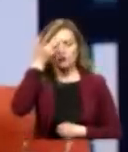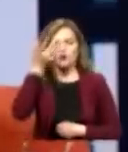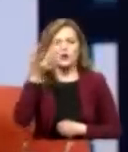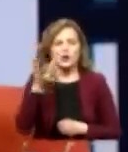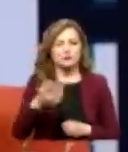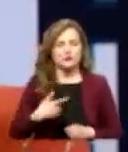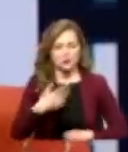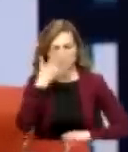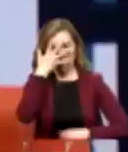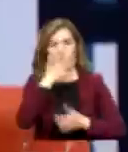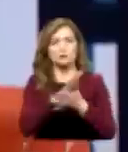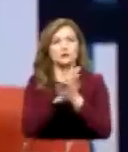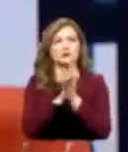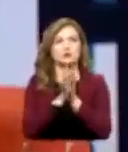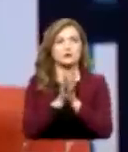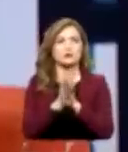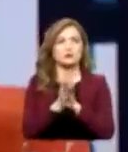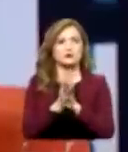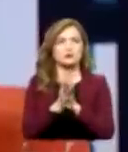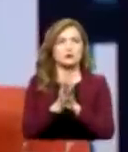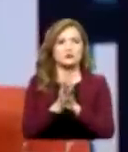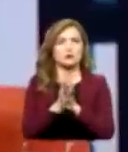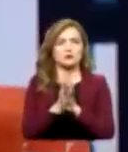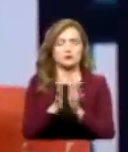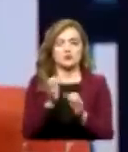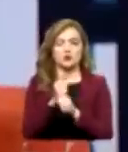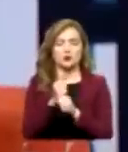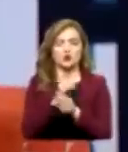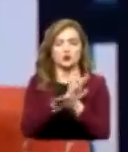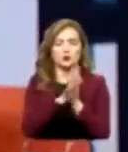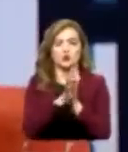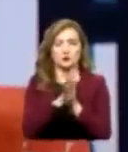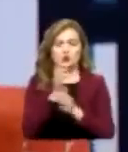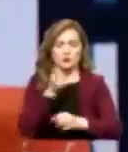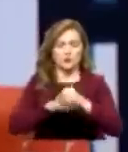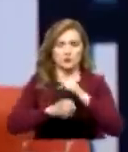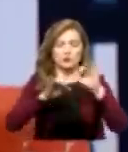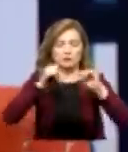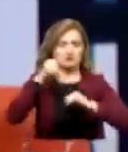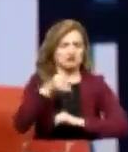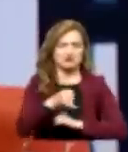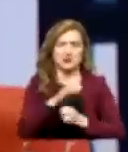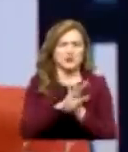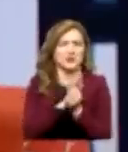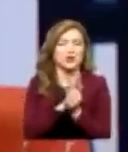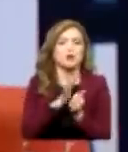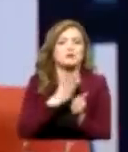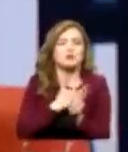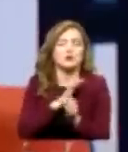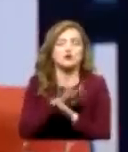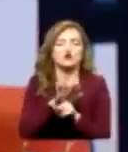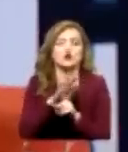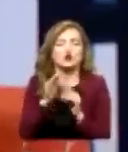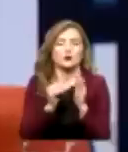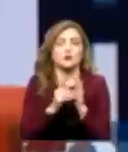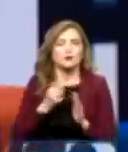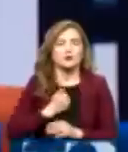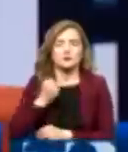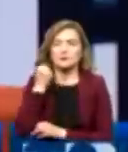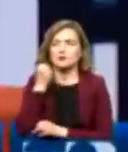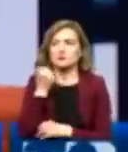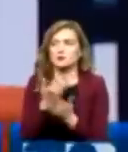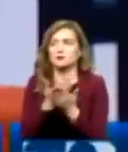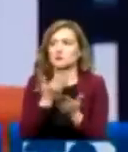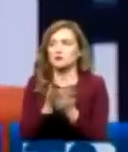tengo vergüenza, porque yo no he matado. ¿Por qué tener vergüenza? Yo no he violado. Yo fui agredida y creo que tengo el derecho de